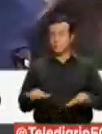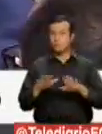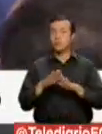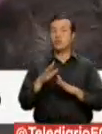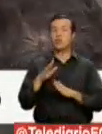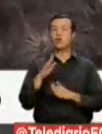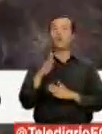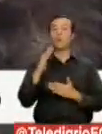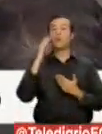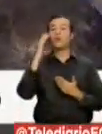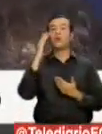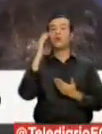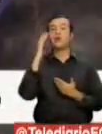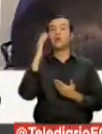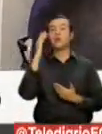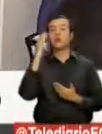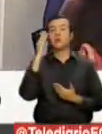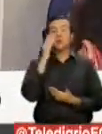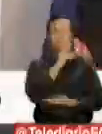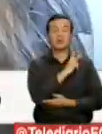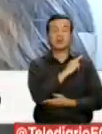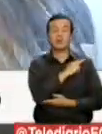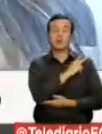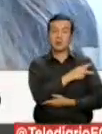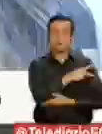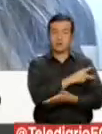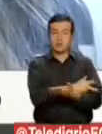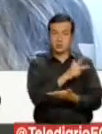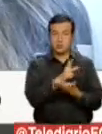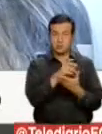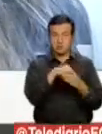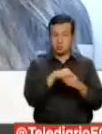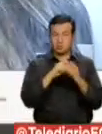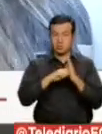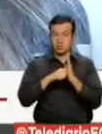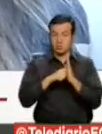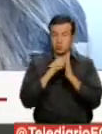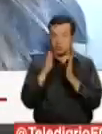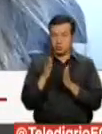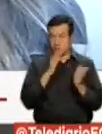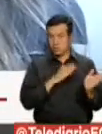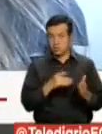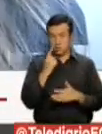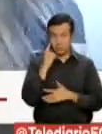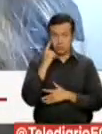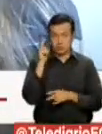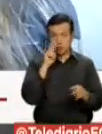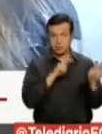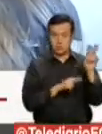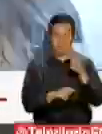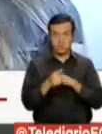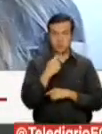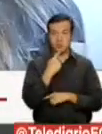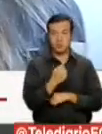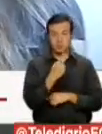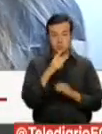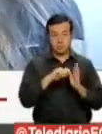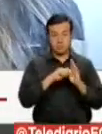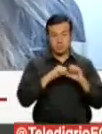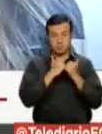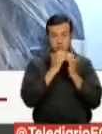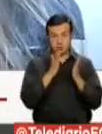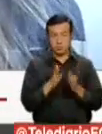de Chimborazo, local tramitado por el legislador. Efectivamente, el Contralor ha determinado en una auditoría que el legislador